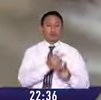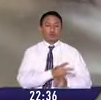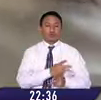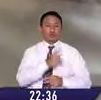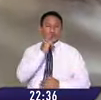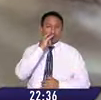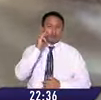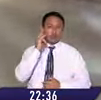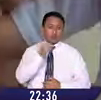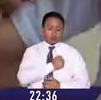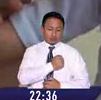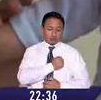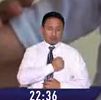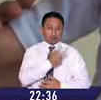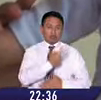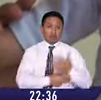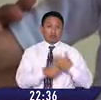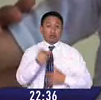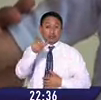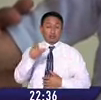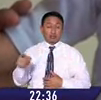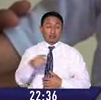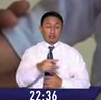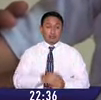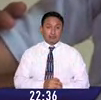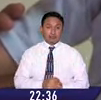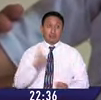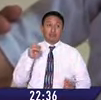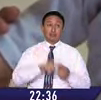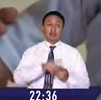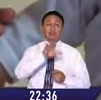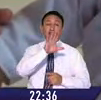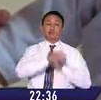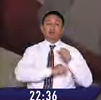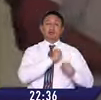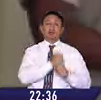infantil propios para los hijos de los trabajadores hasta los 5 años de edad. Informe.